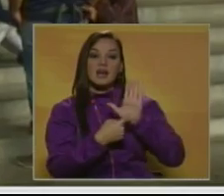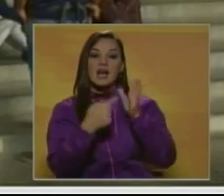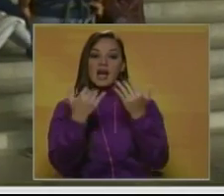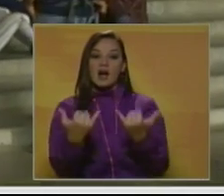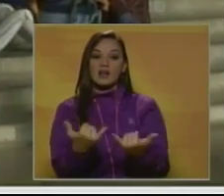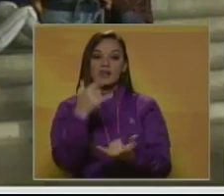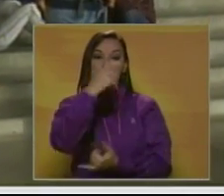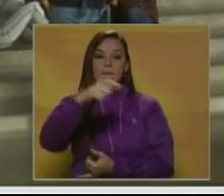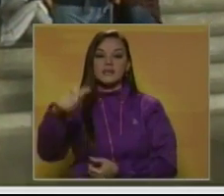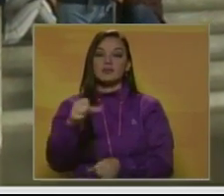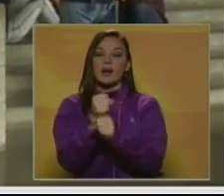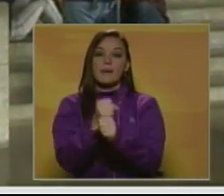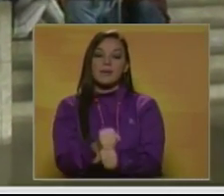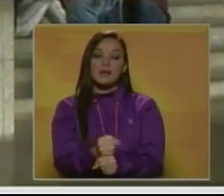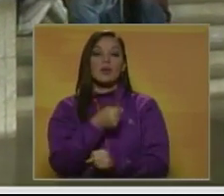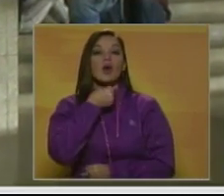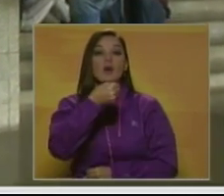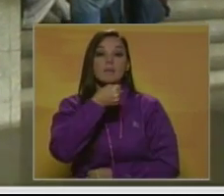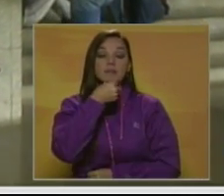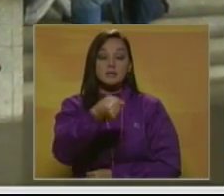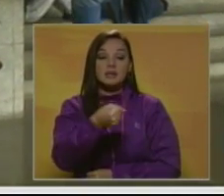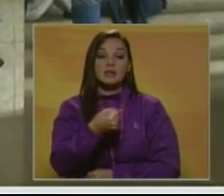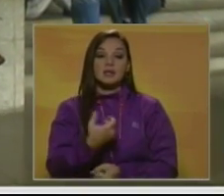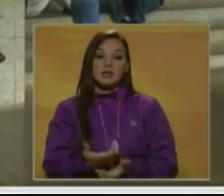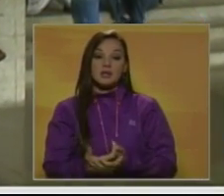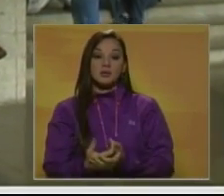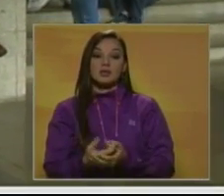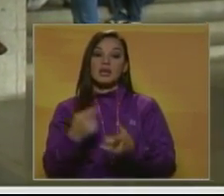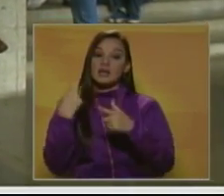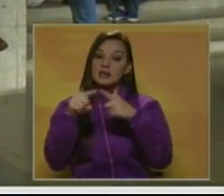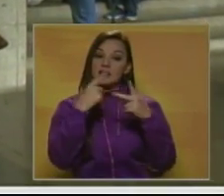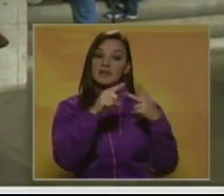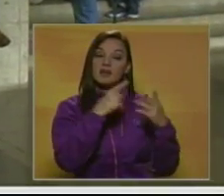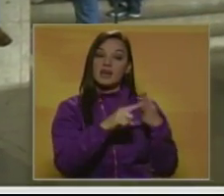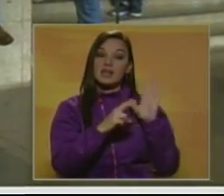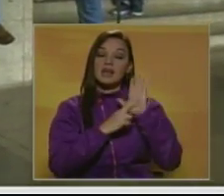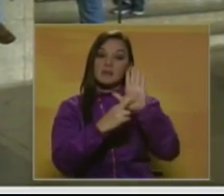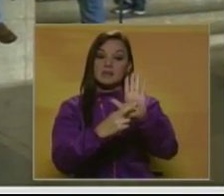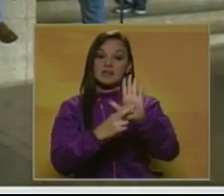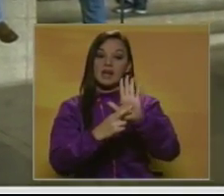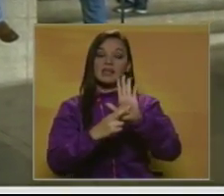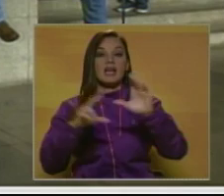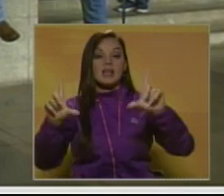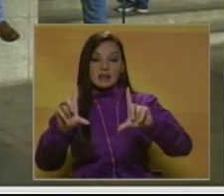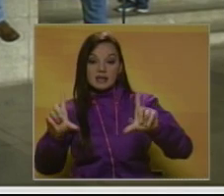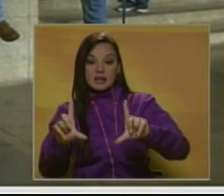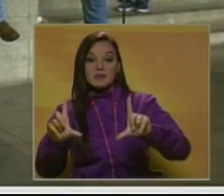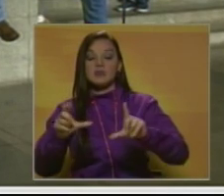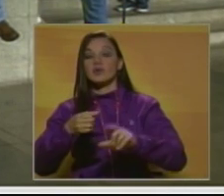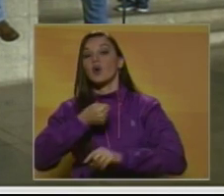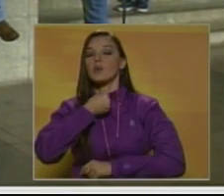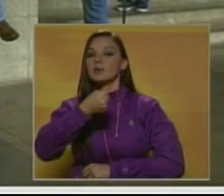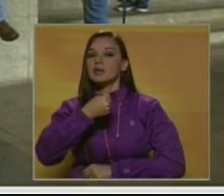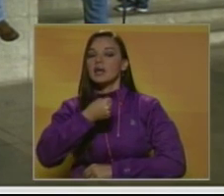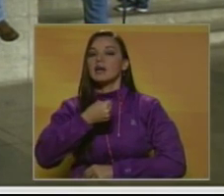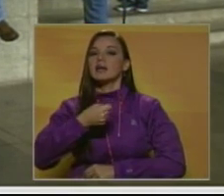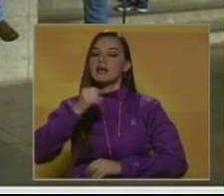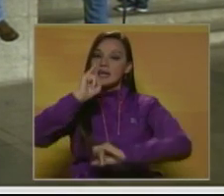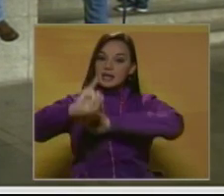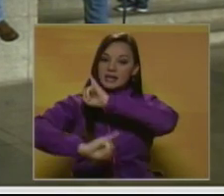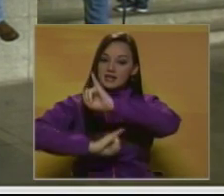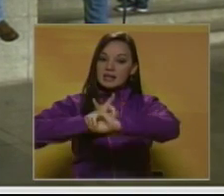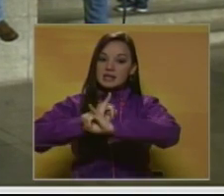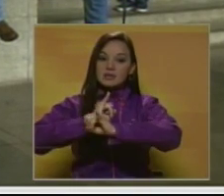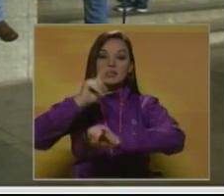aquí en el TSJ. Lo que hay es esperando varios representantes de los medios de comunicación, periodistas de medios nacionales